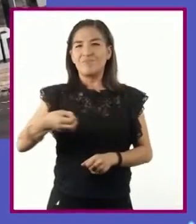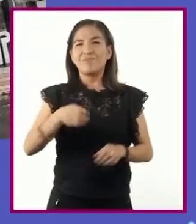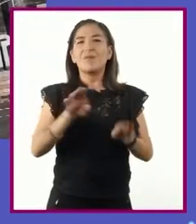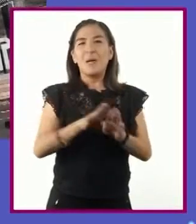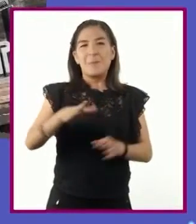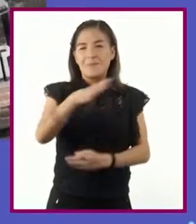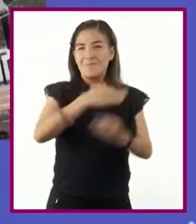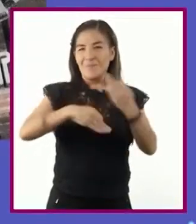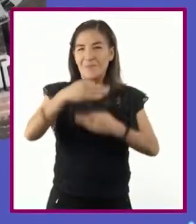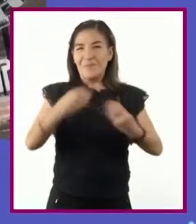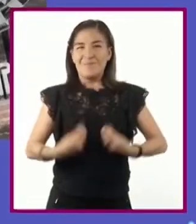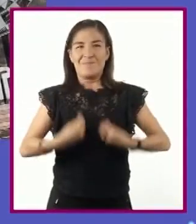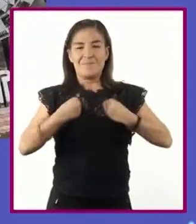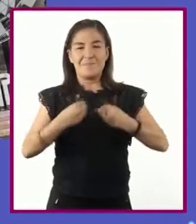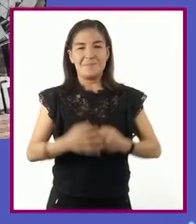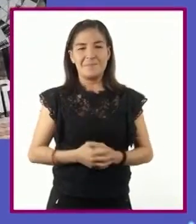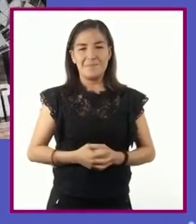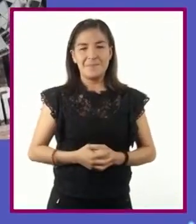de la vida.